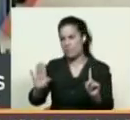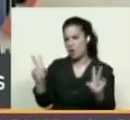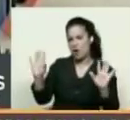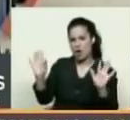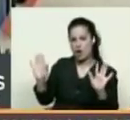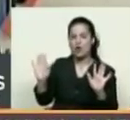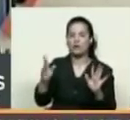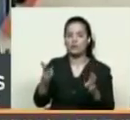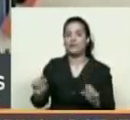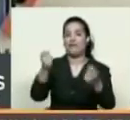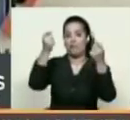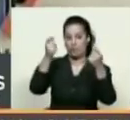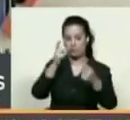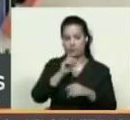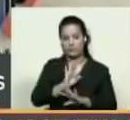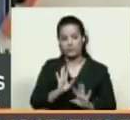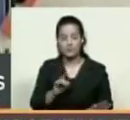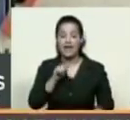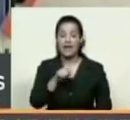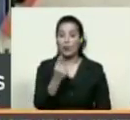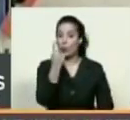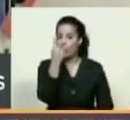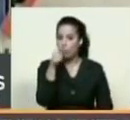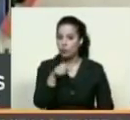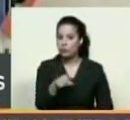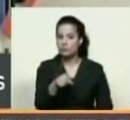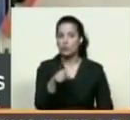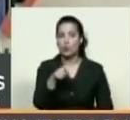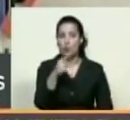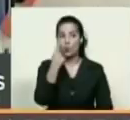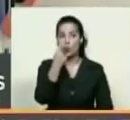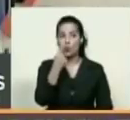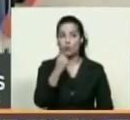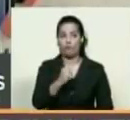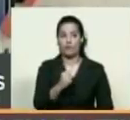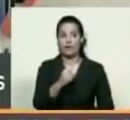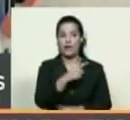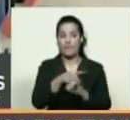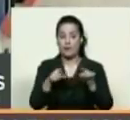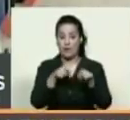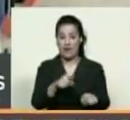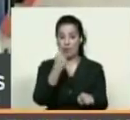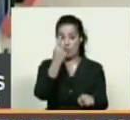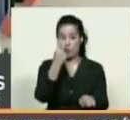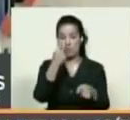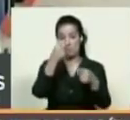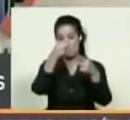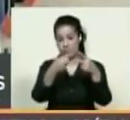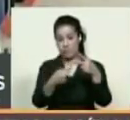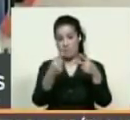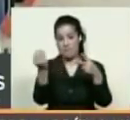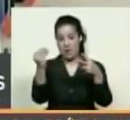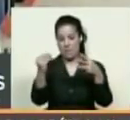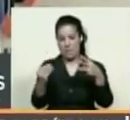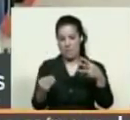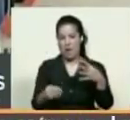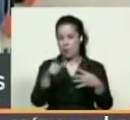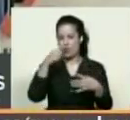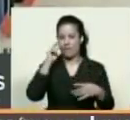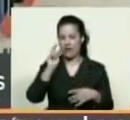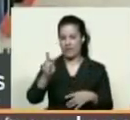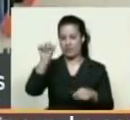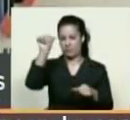Ese es uno de nuestros casos más cruentos, pero así como esos tenemos muchos más que ustedes van a ver,